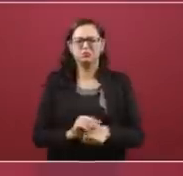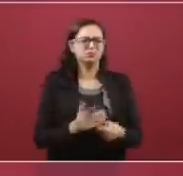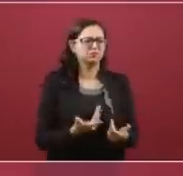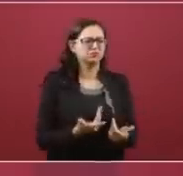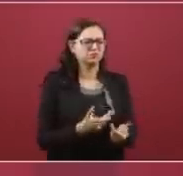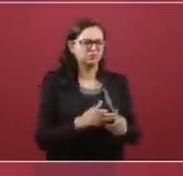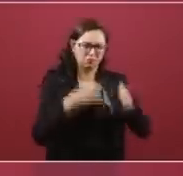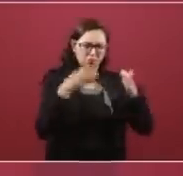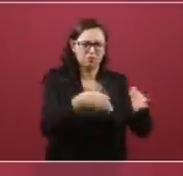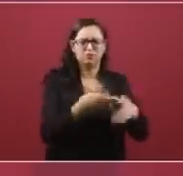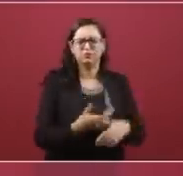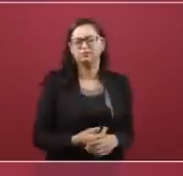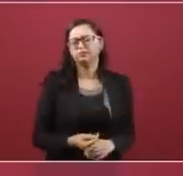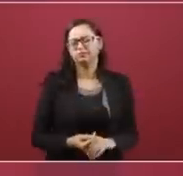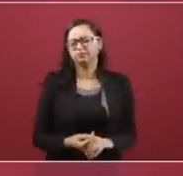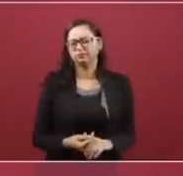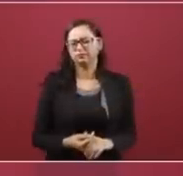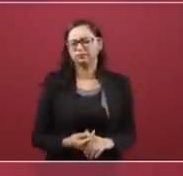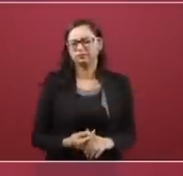propósito.